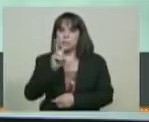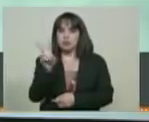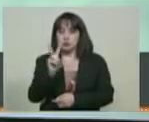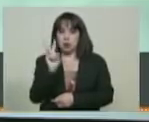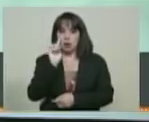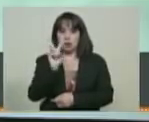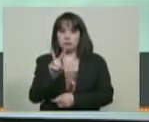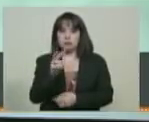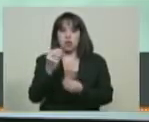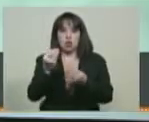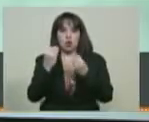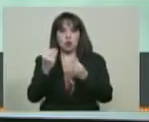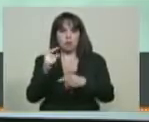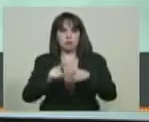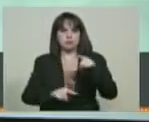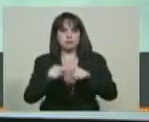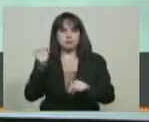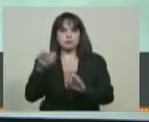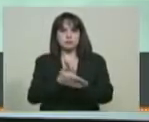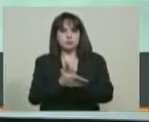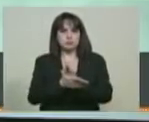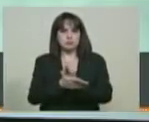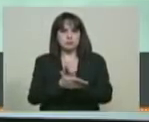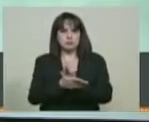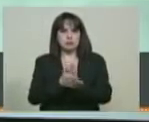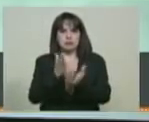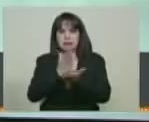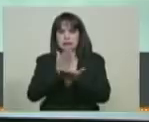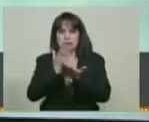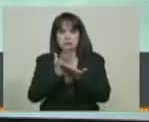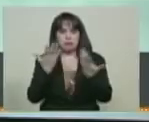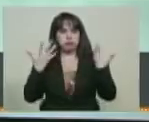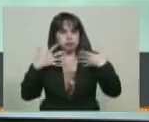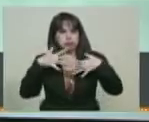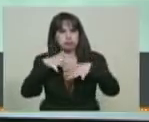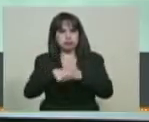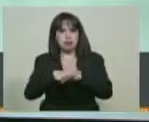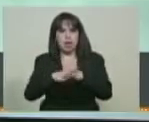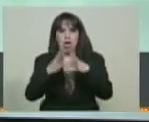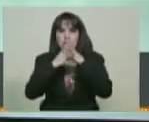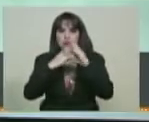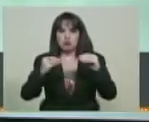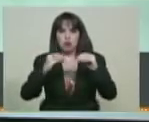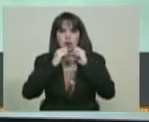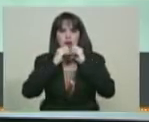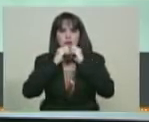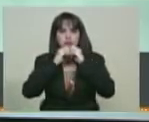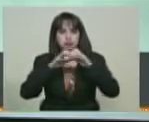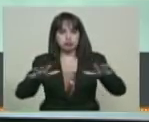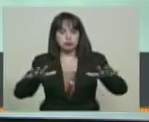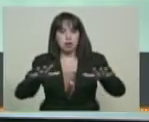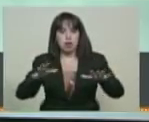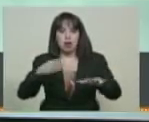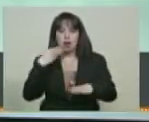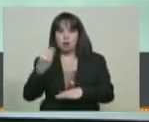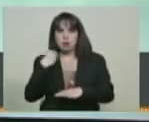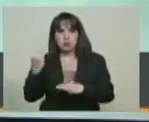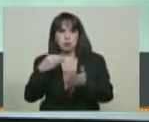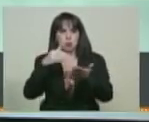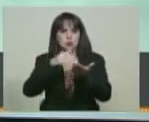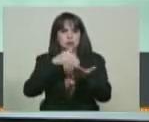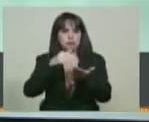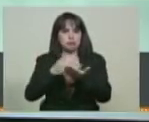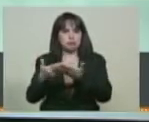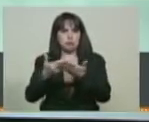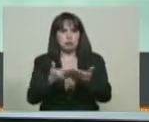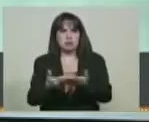frente como una vanguardia orgánica e integrada a toda la juventud estudiantil, obrera,